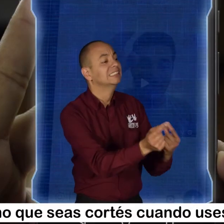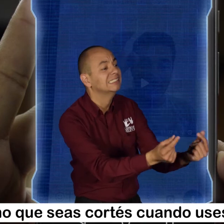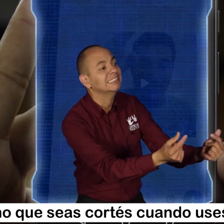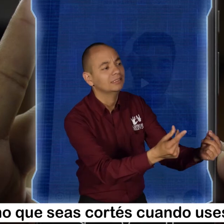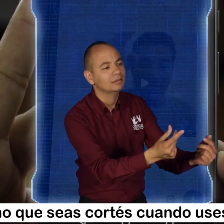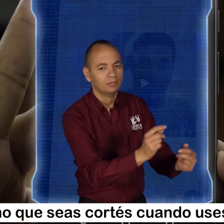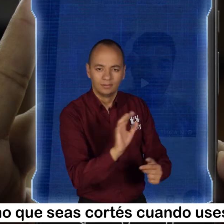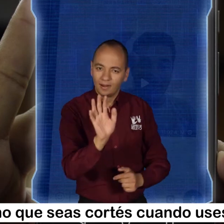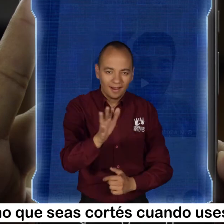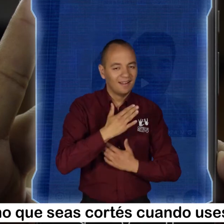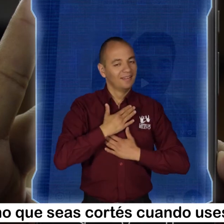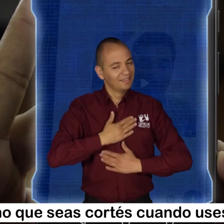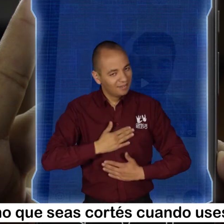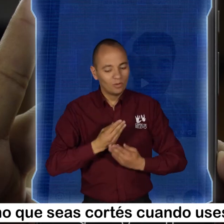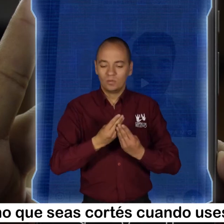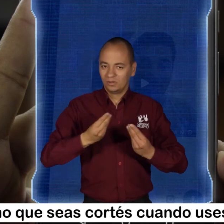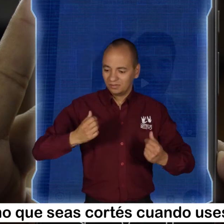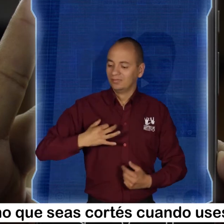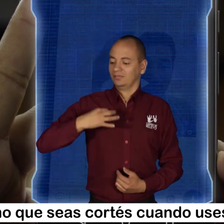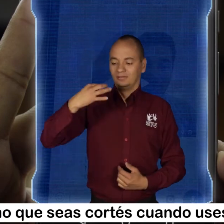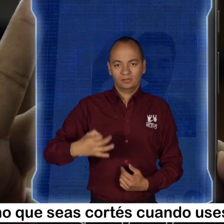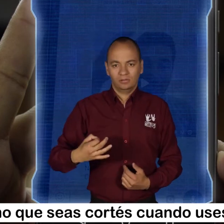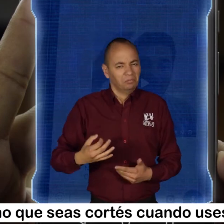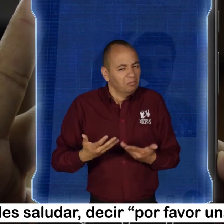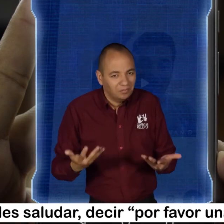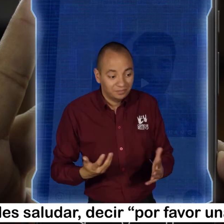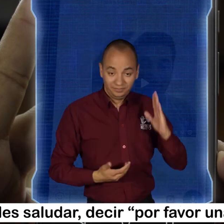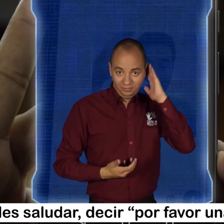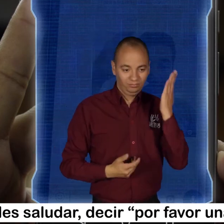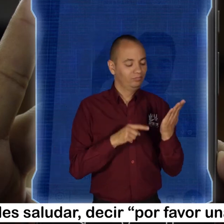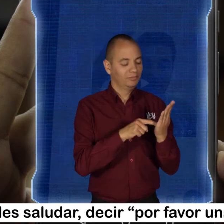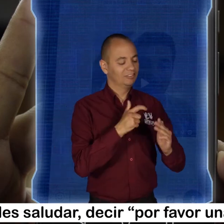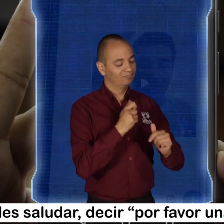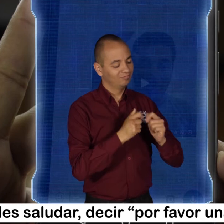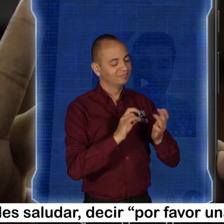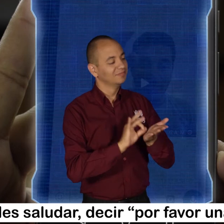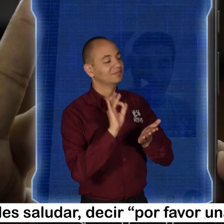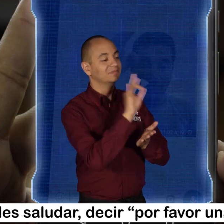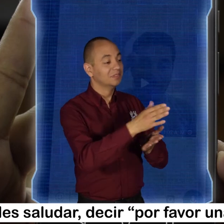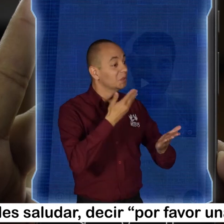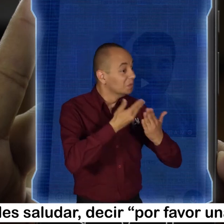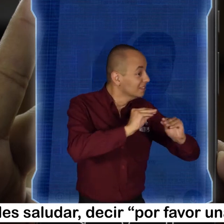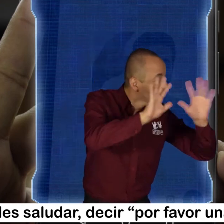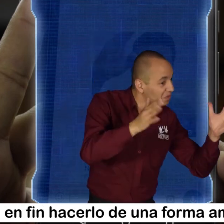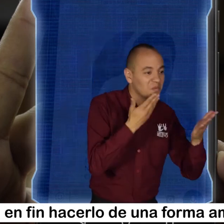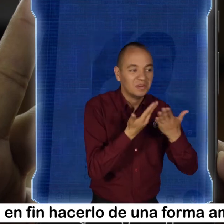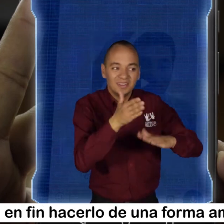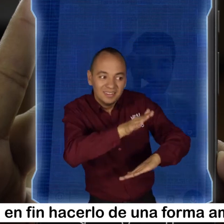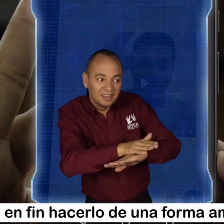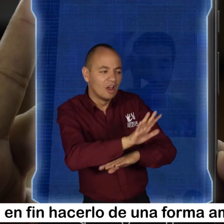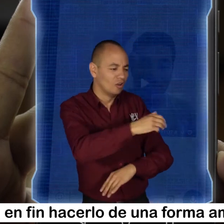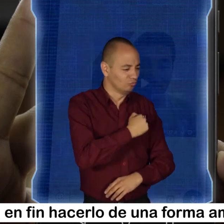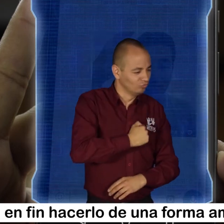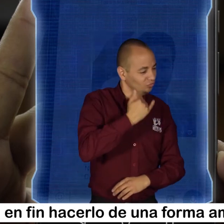Es bueno que seas cortés cuando uses este servicio. Puedes saludar, decir por favor una llamada, en